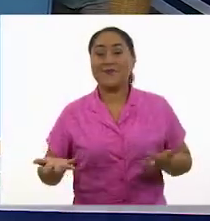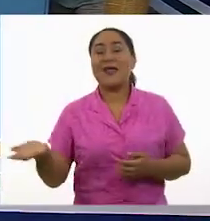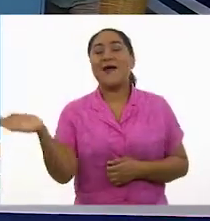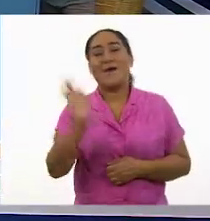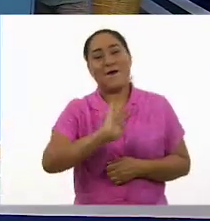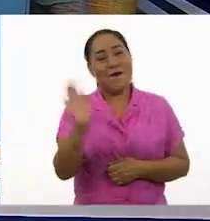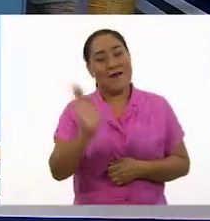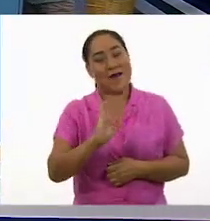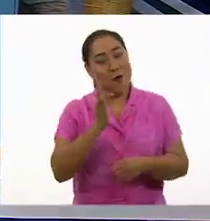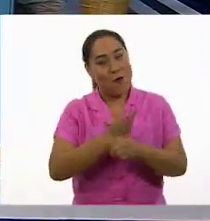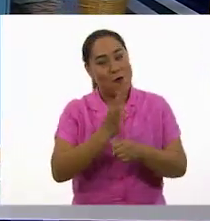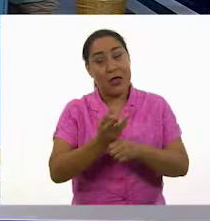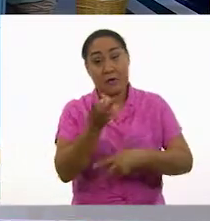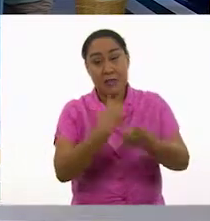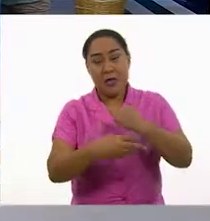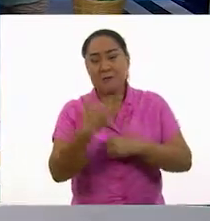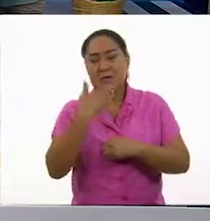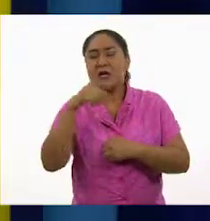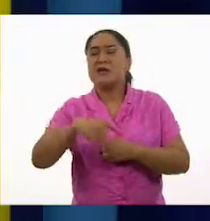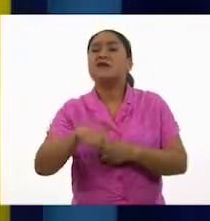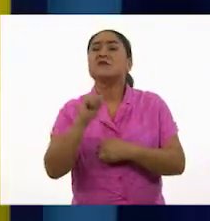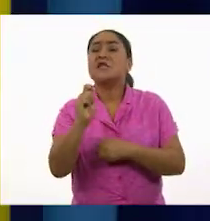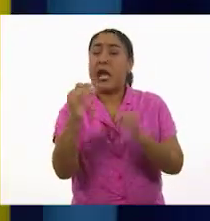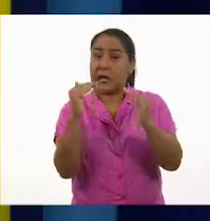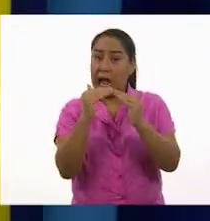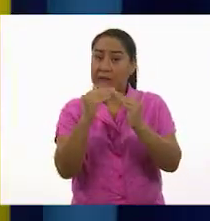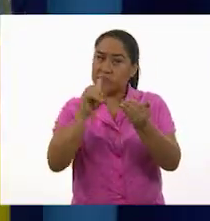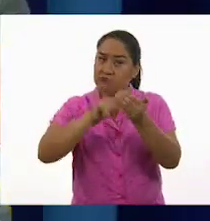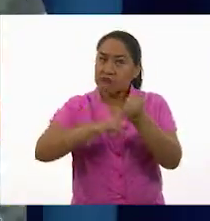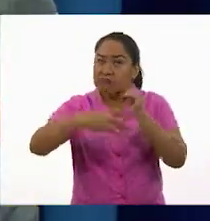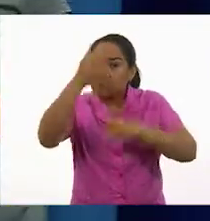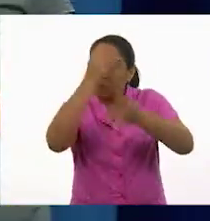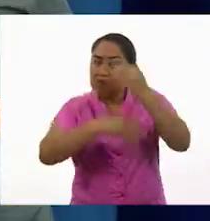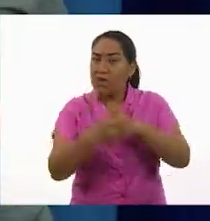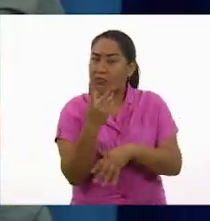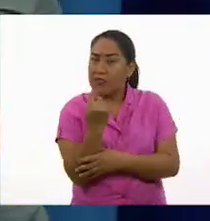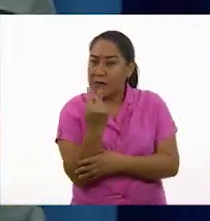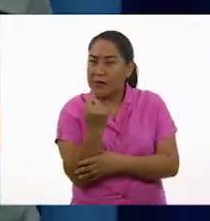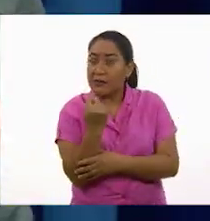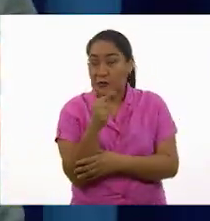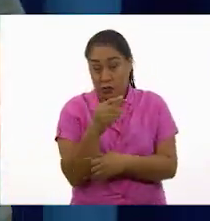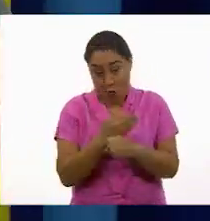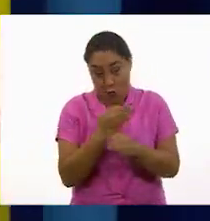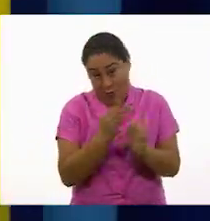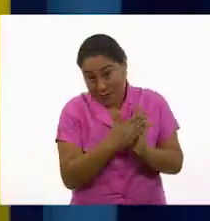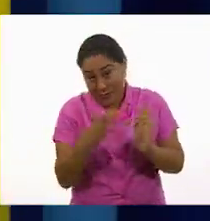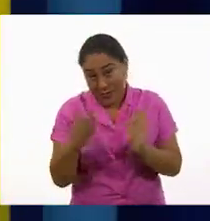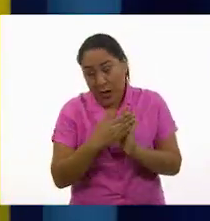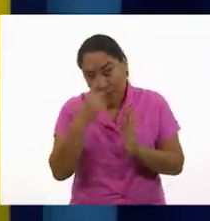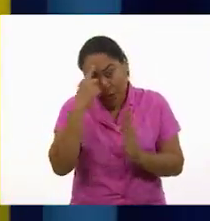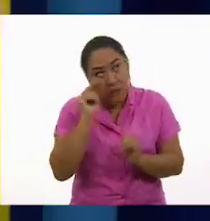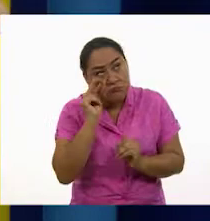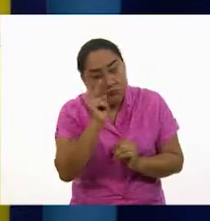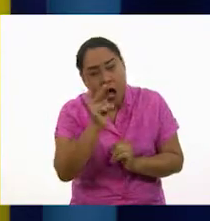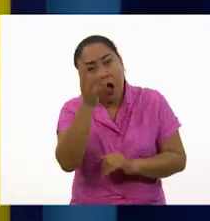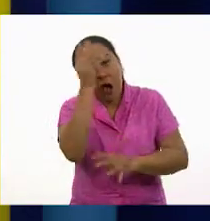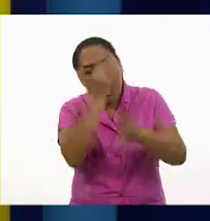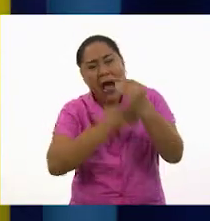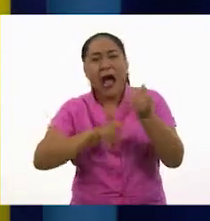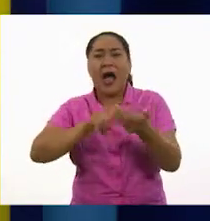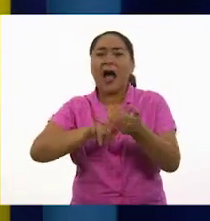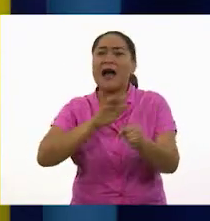Hola, les damos la bienvenida a Aprende en Casa 2, un espacio en el que vamos a poder estudiar y divertirnos desde nuestros